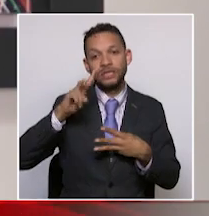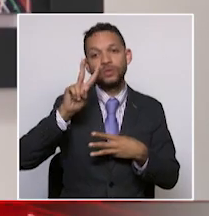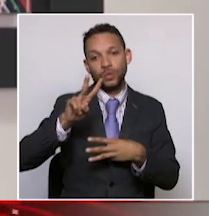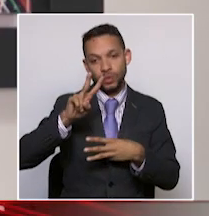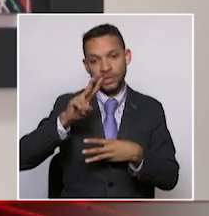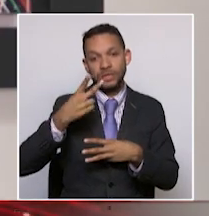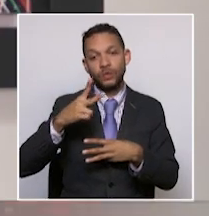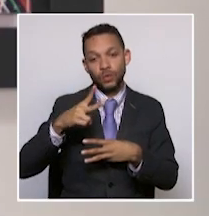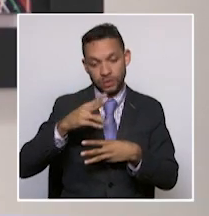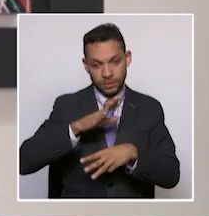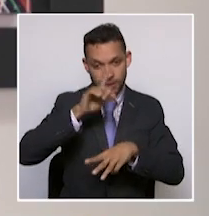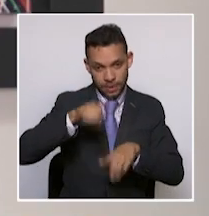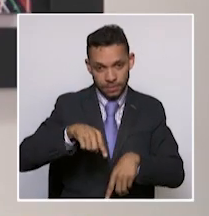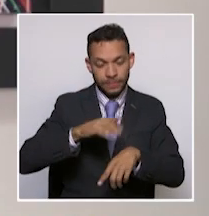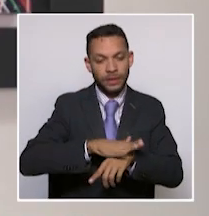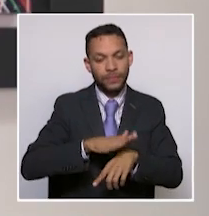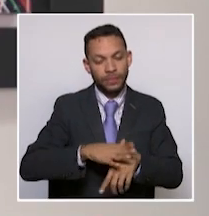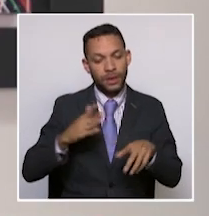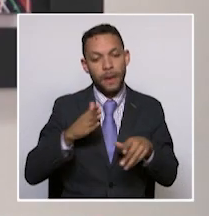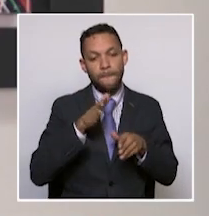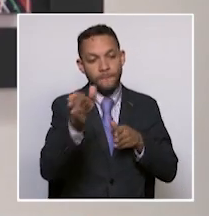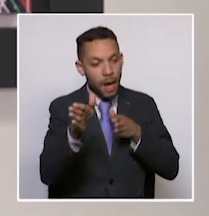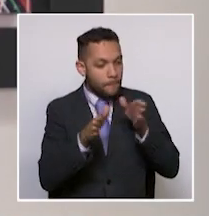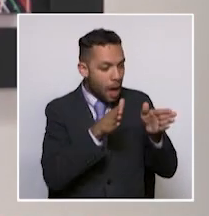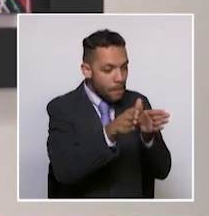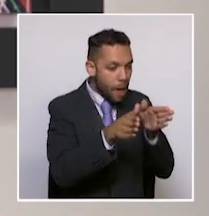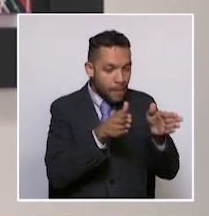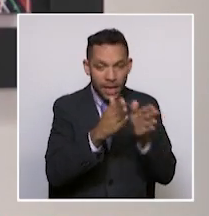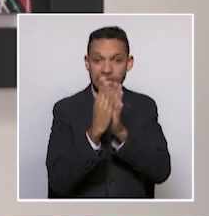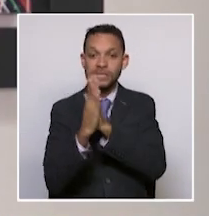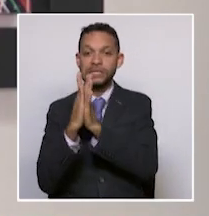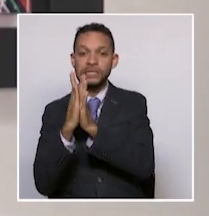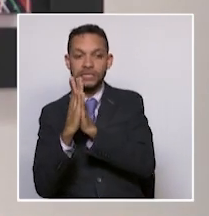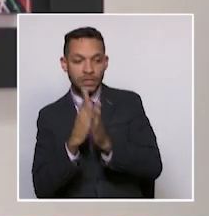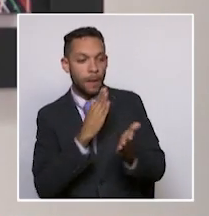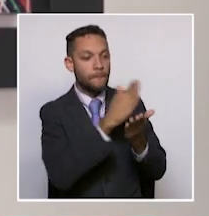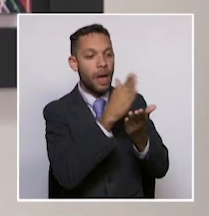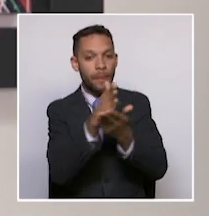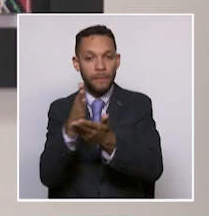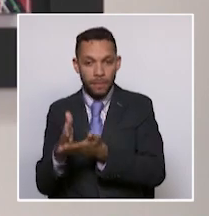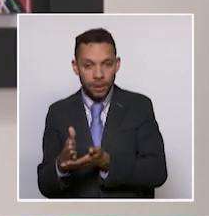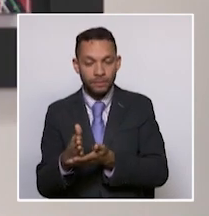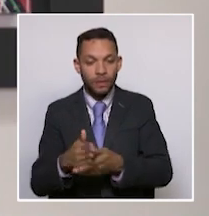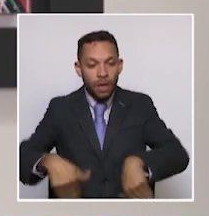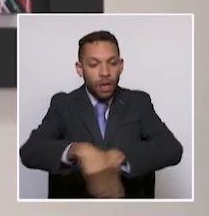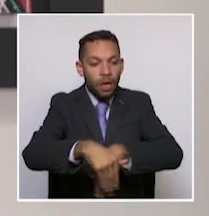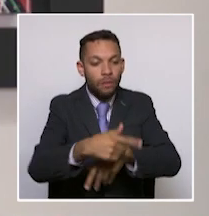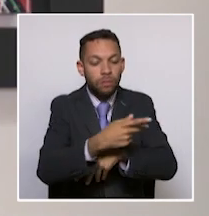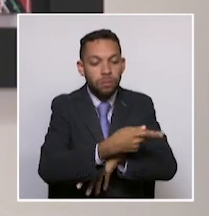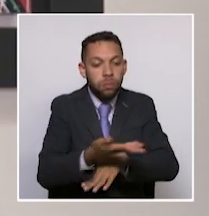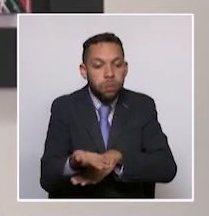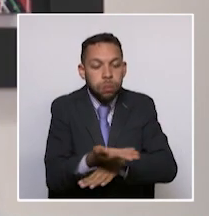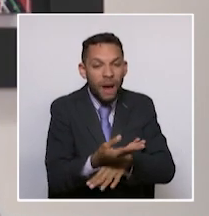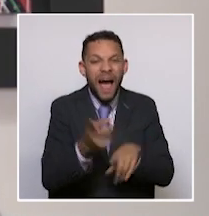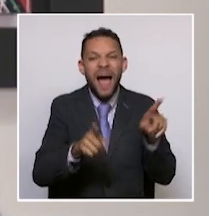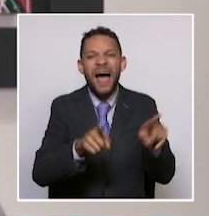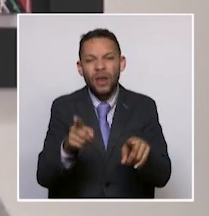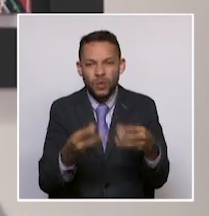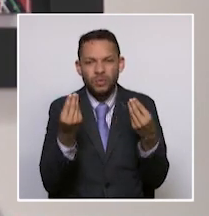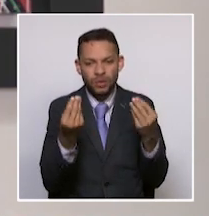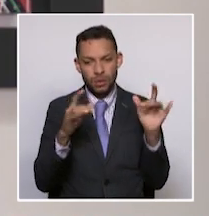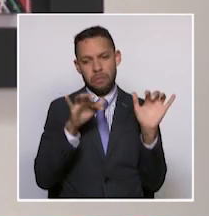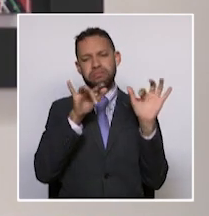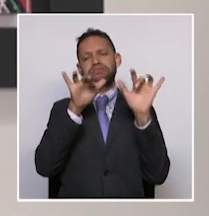En esos espacios de la ciudad, en barrios o en zonas céntricas, para que los habitantes de calle no se nos concentren en algunos espacios en